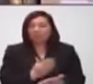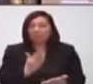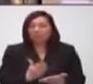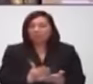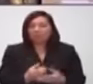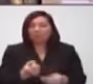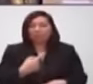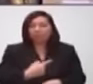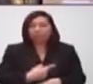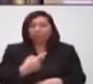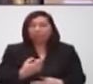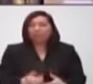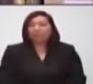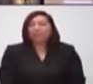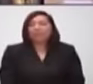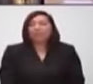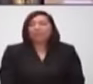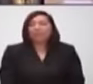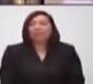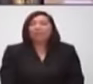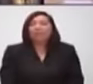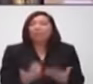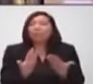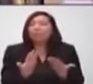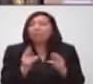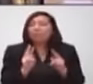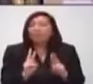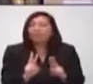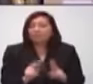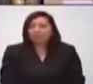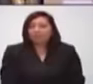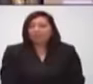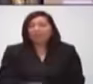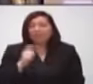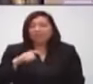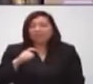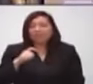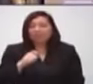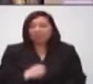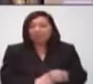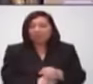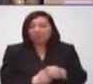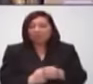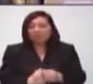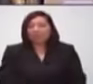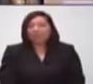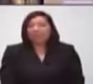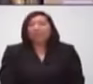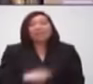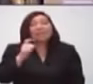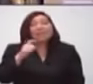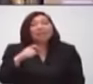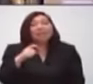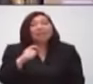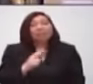del peaje, que es un problema ya social, ¿no? Donde vimos que justo la necesidad de esos puentes inclusivos, la necesidad